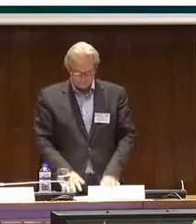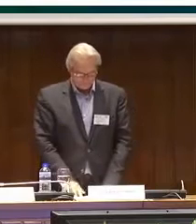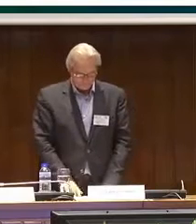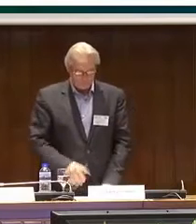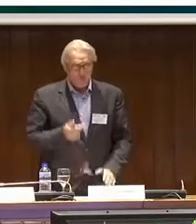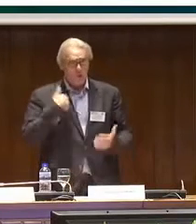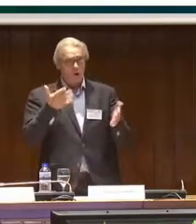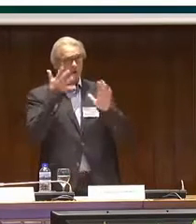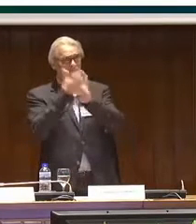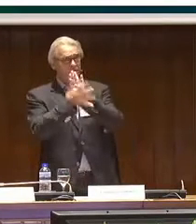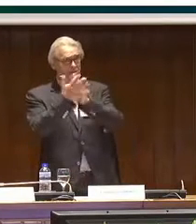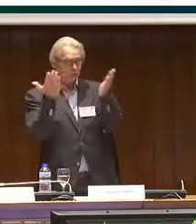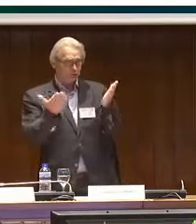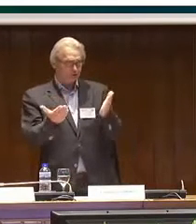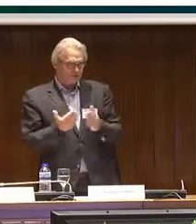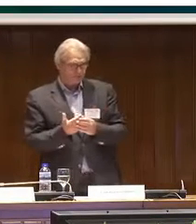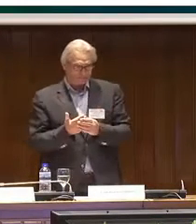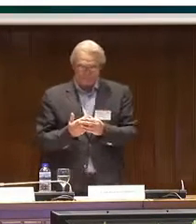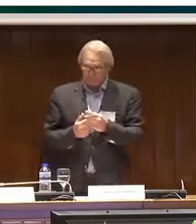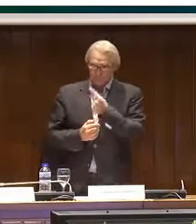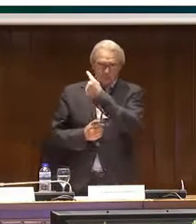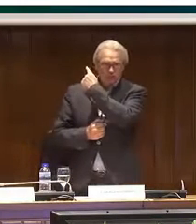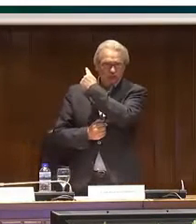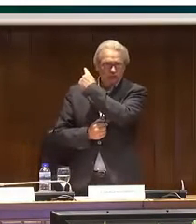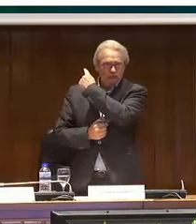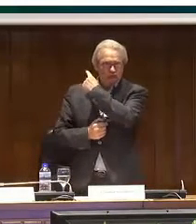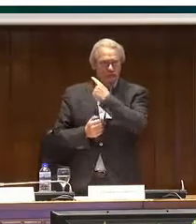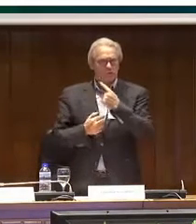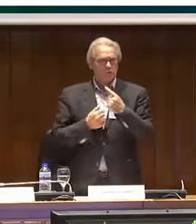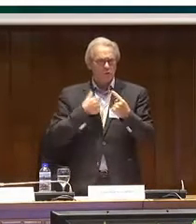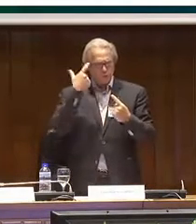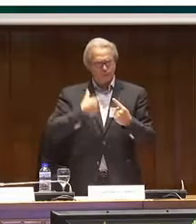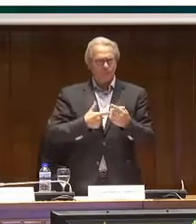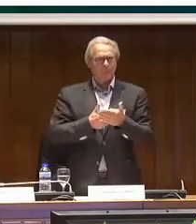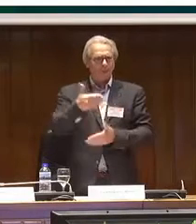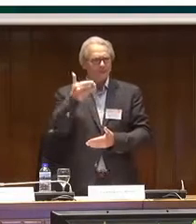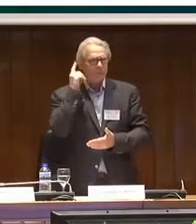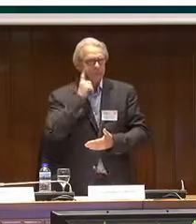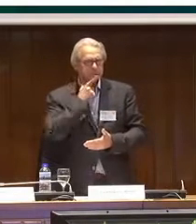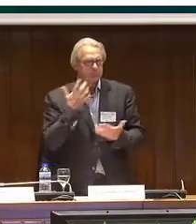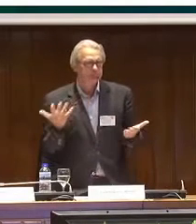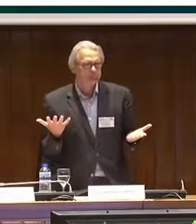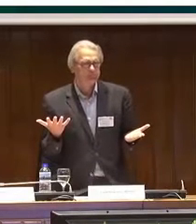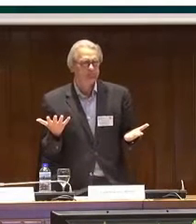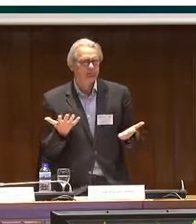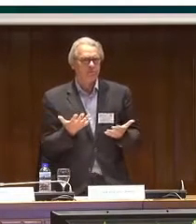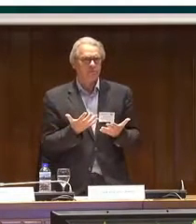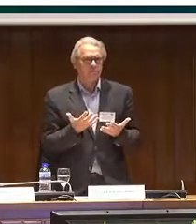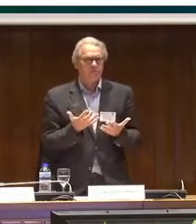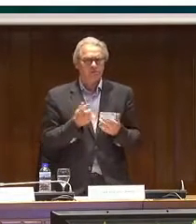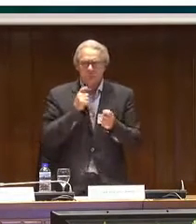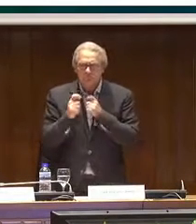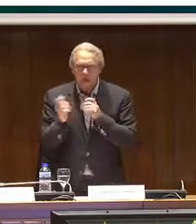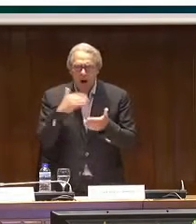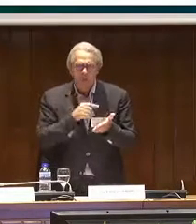Bueno, ahora me ha pasado la palabra a mi compañero. Yo voy a utilizar la lengua de signos y soy una